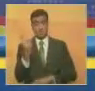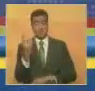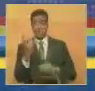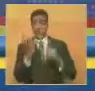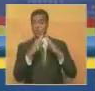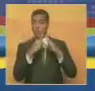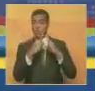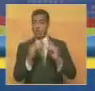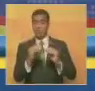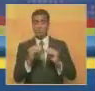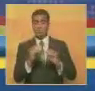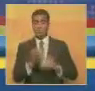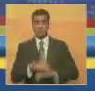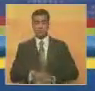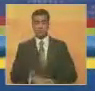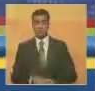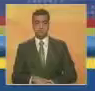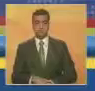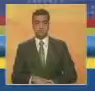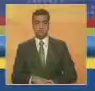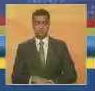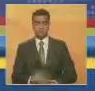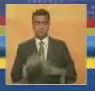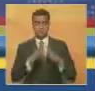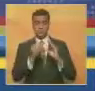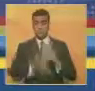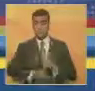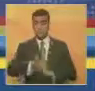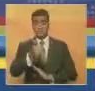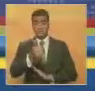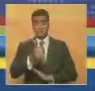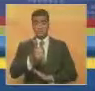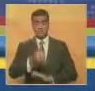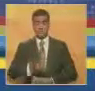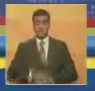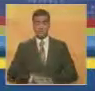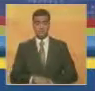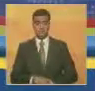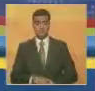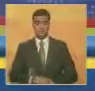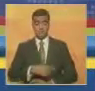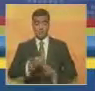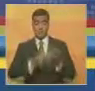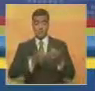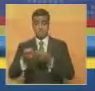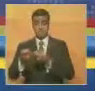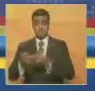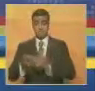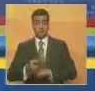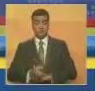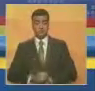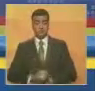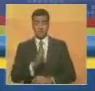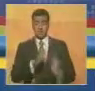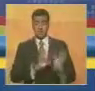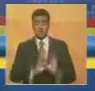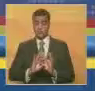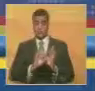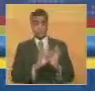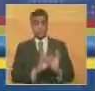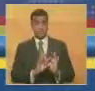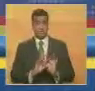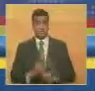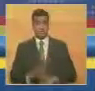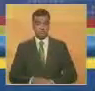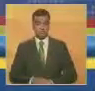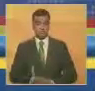todos eh sea a nivel de mayorista o a nivel de ventas directas están involucrados porque